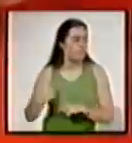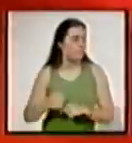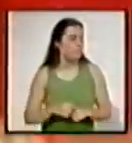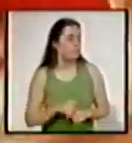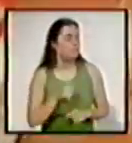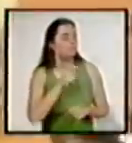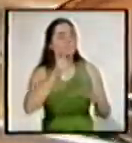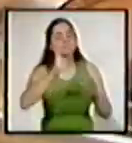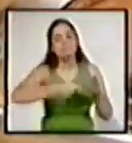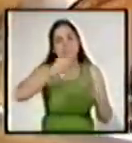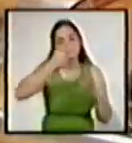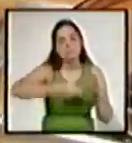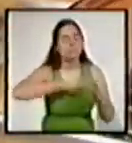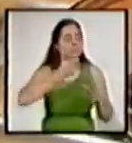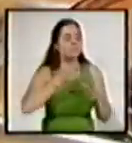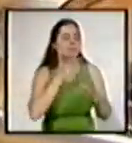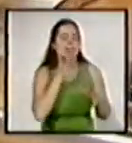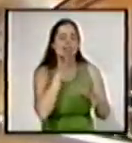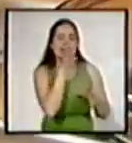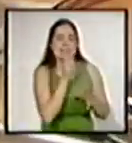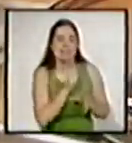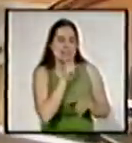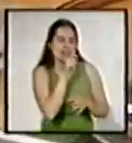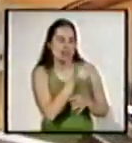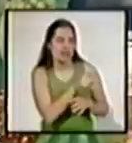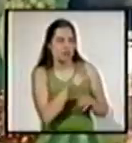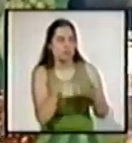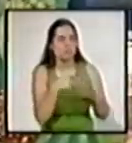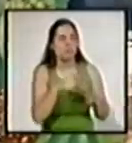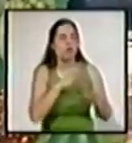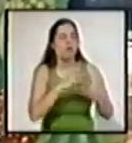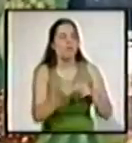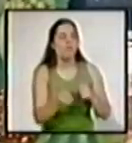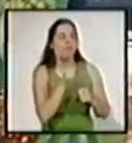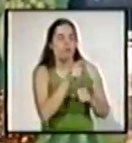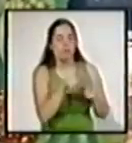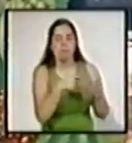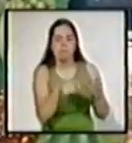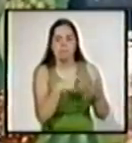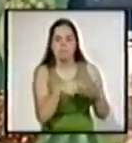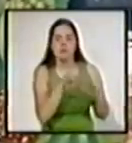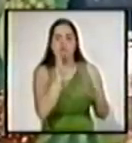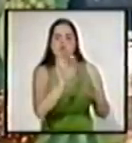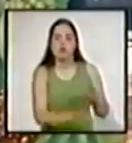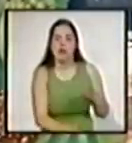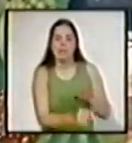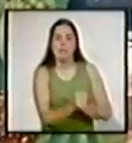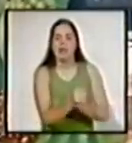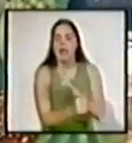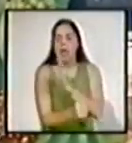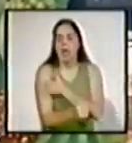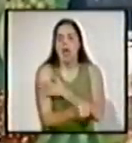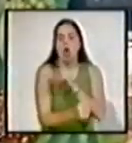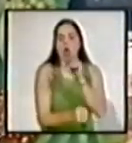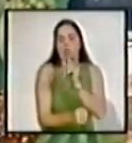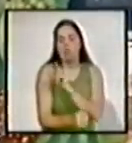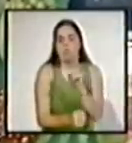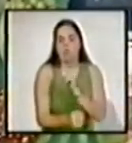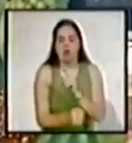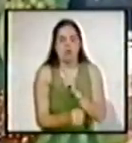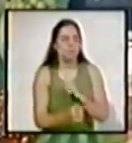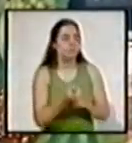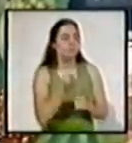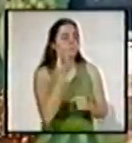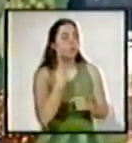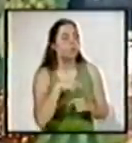a cansar. Secretitos, secretitos. Entonces, una vez que está aquí este resultado,